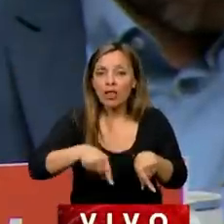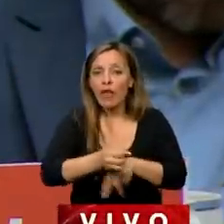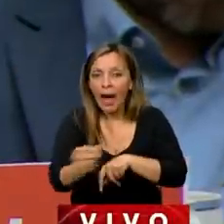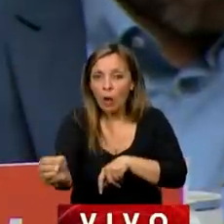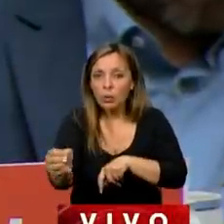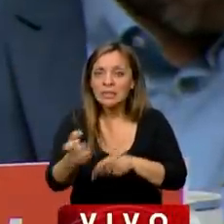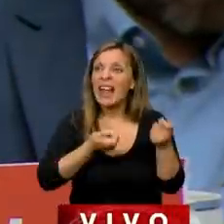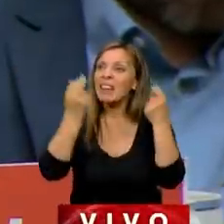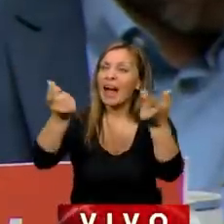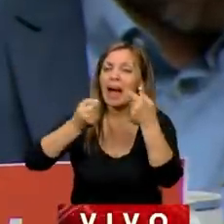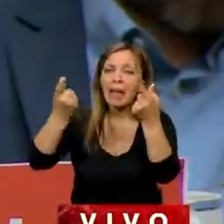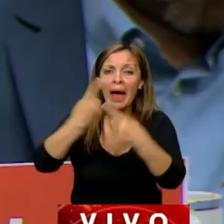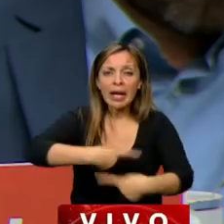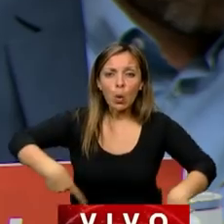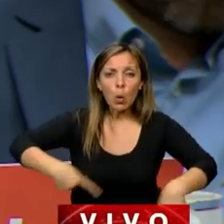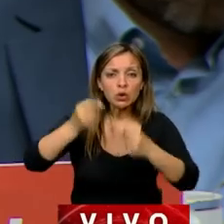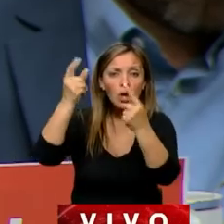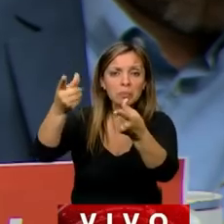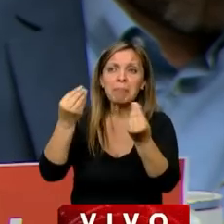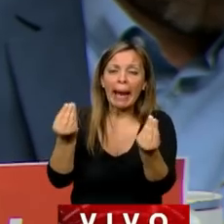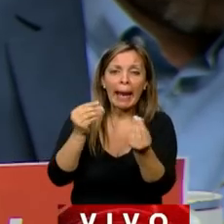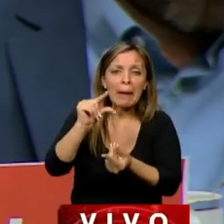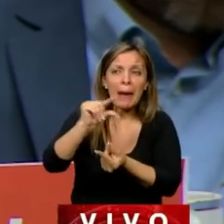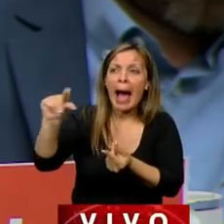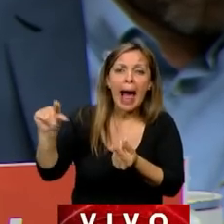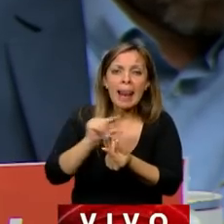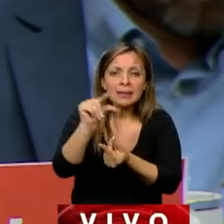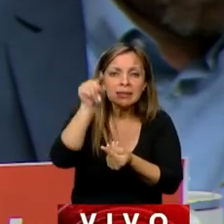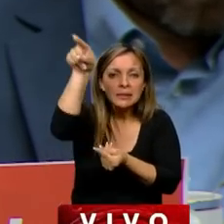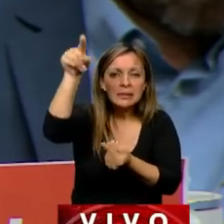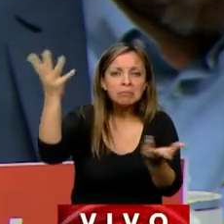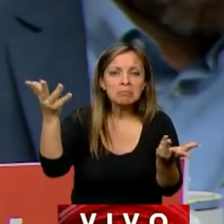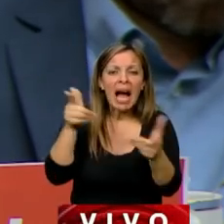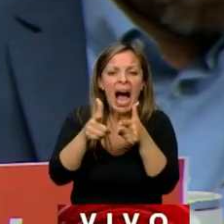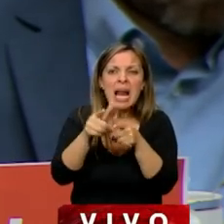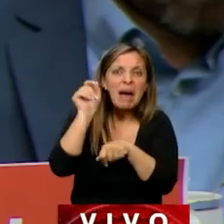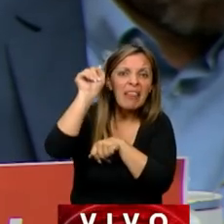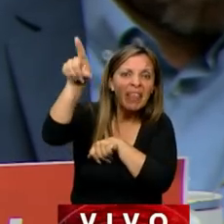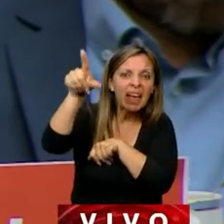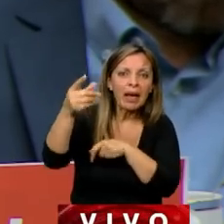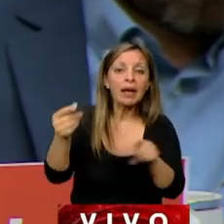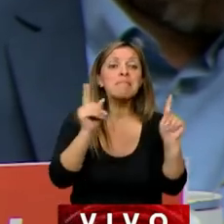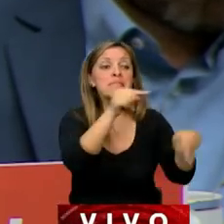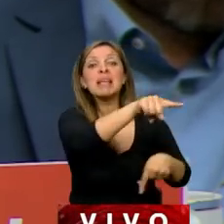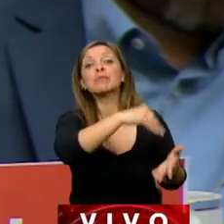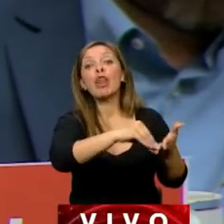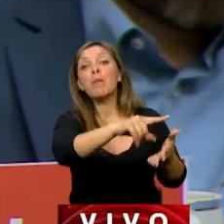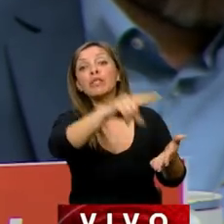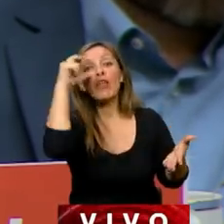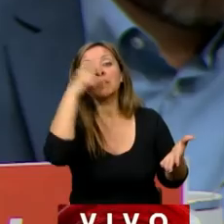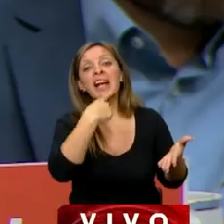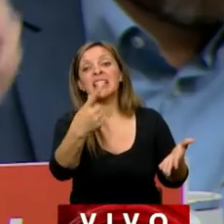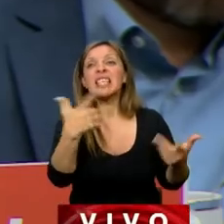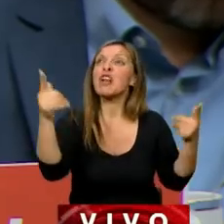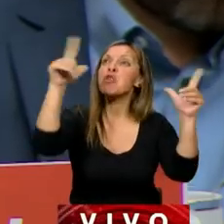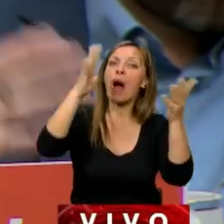se destinen recursos a ponerle balas a las armas que acá el diputado Esper dice que no tienen con